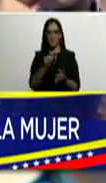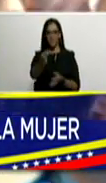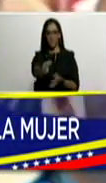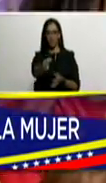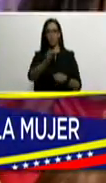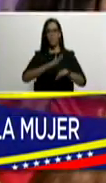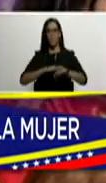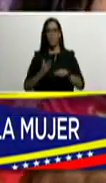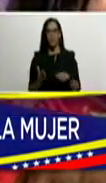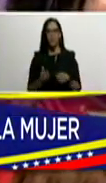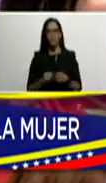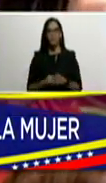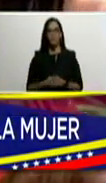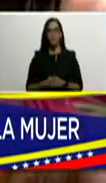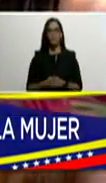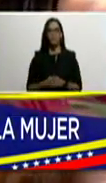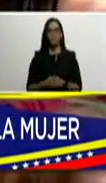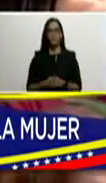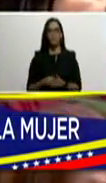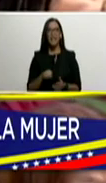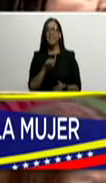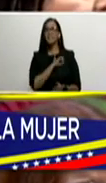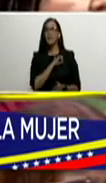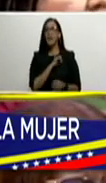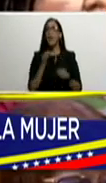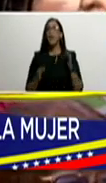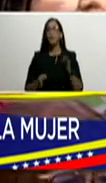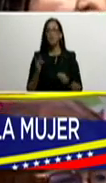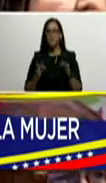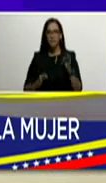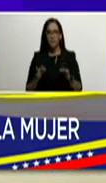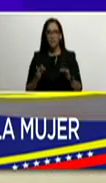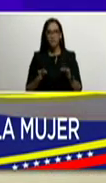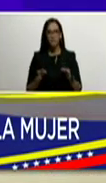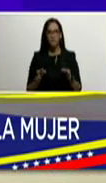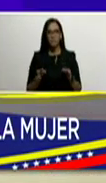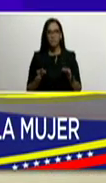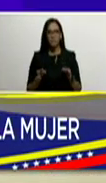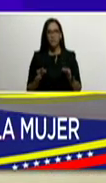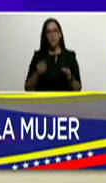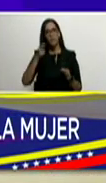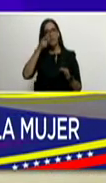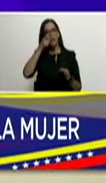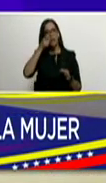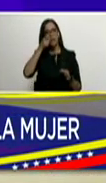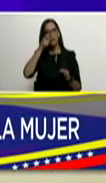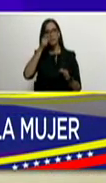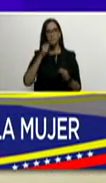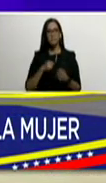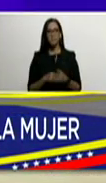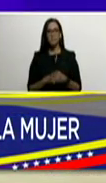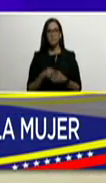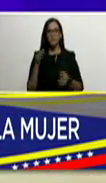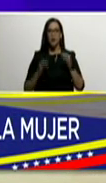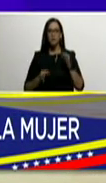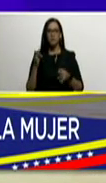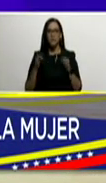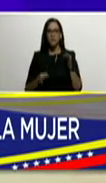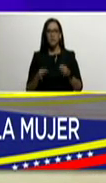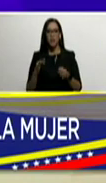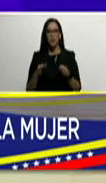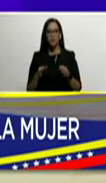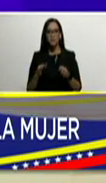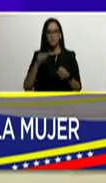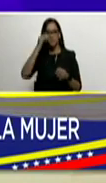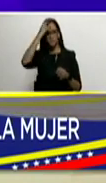Exacto. ¿Por qué? El temor a la justicia. La justicia fiscal, la justicia